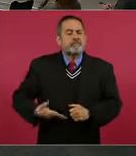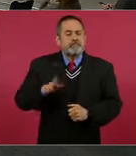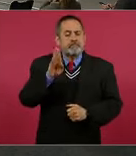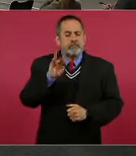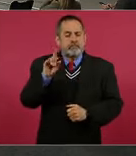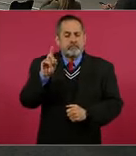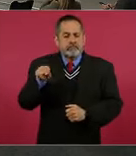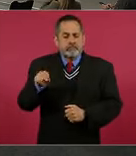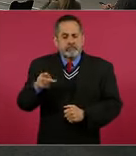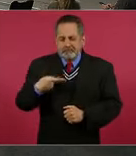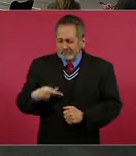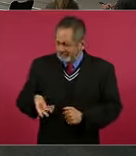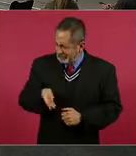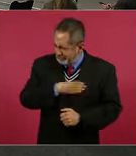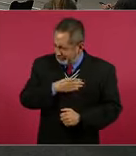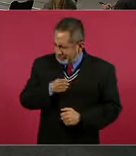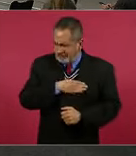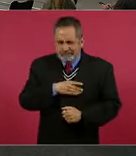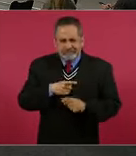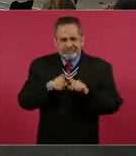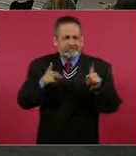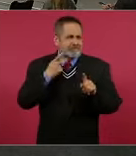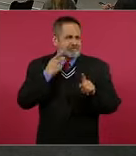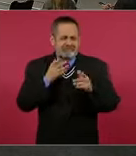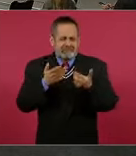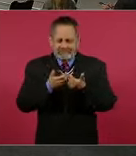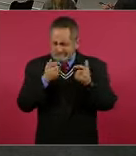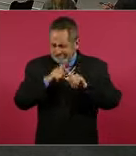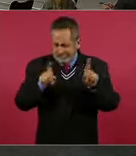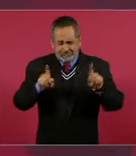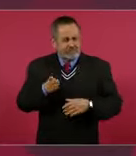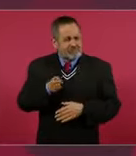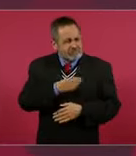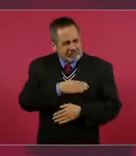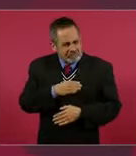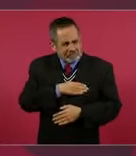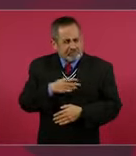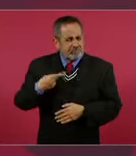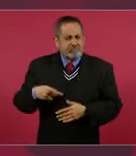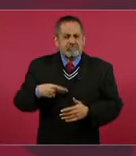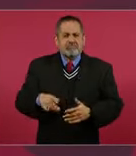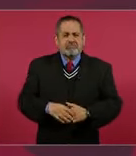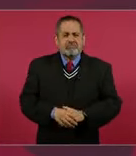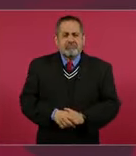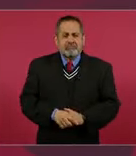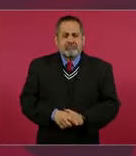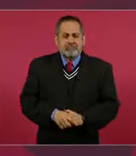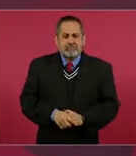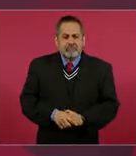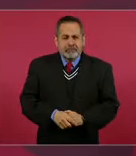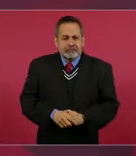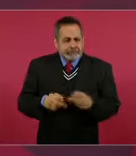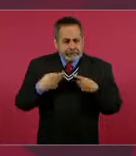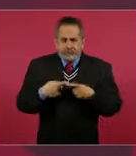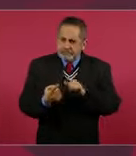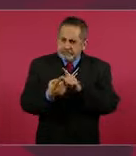muy buena persona, independientemente de lo político. como